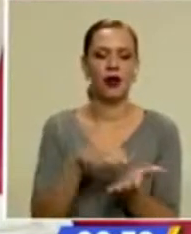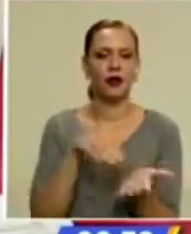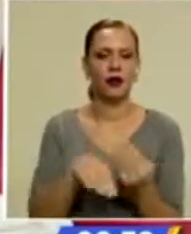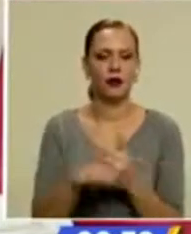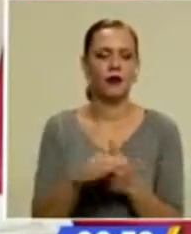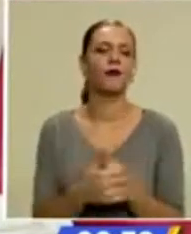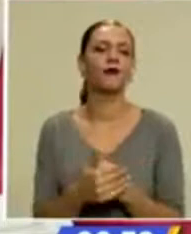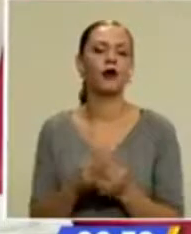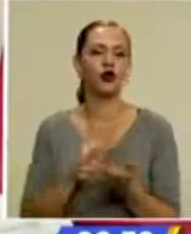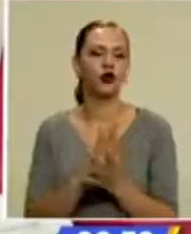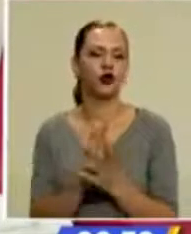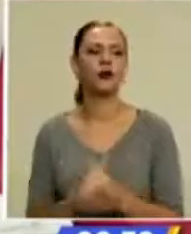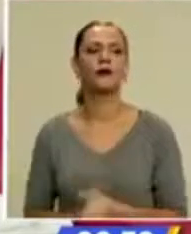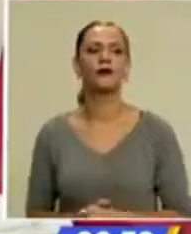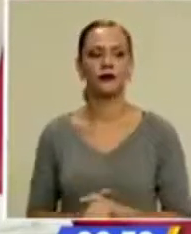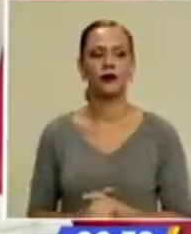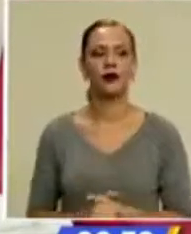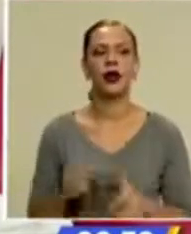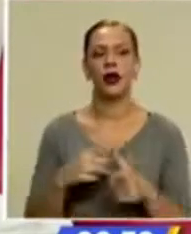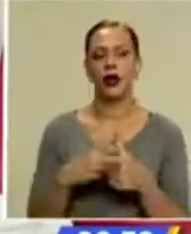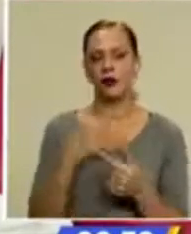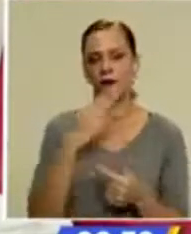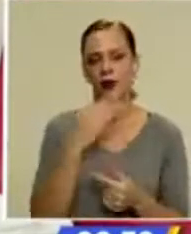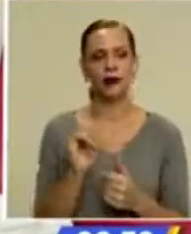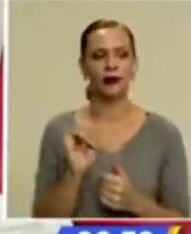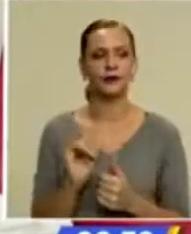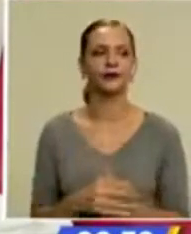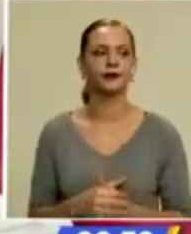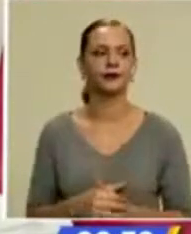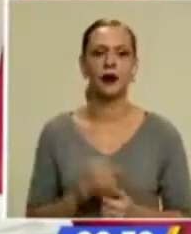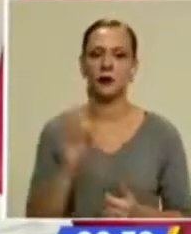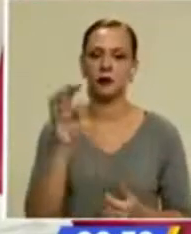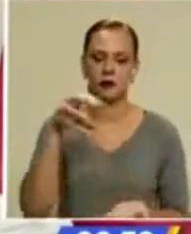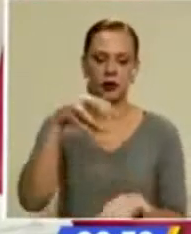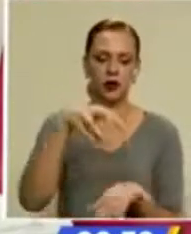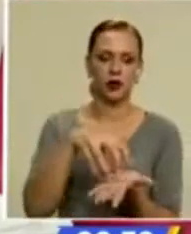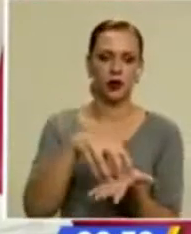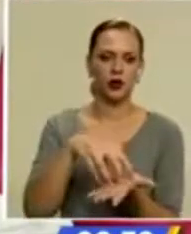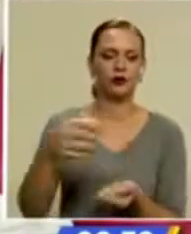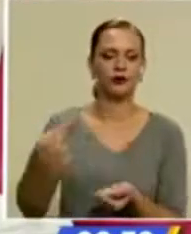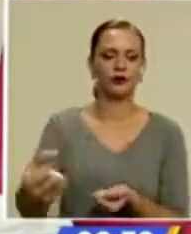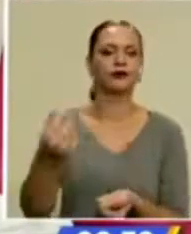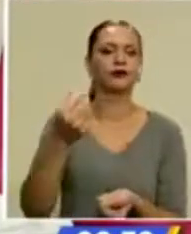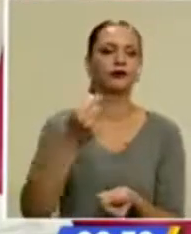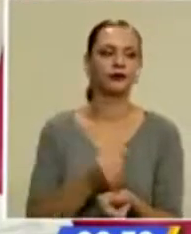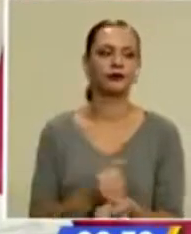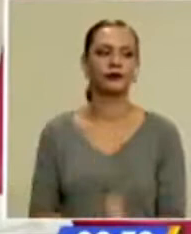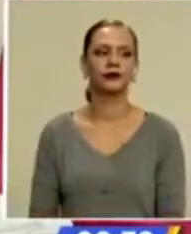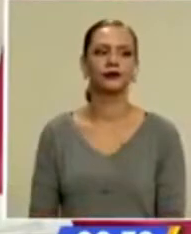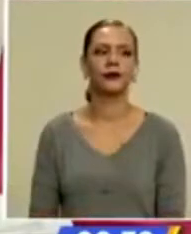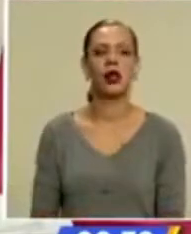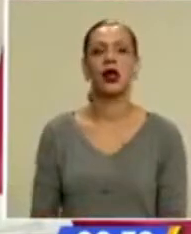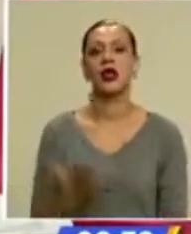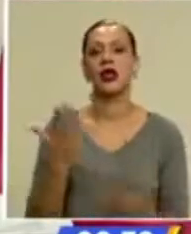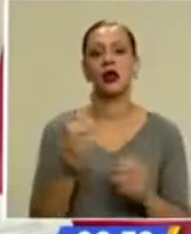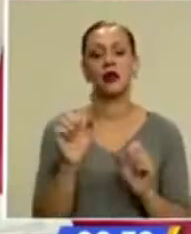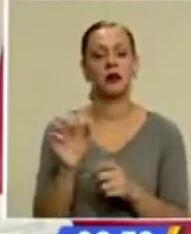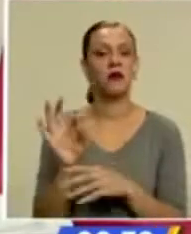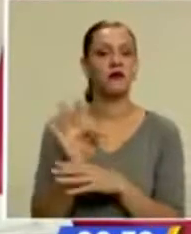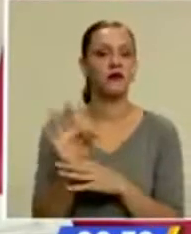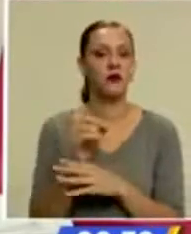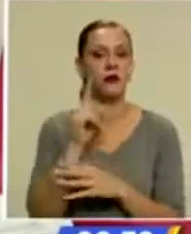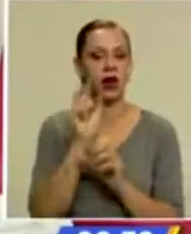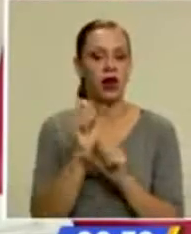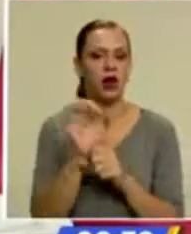mete dentro de la tortilla. Ok. Entonces mejor así, este chiquitillo. Ese pequeñito. ¿Ah? Quizás nos pueda servir